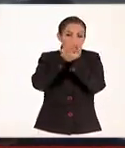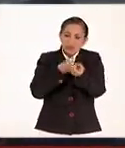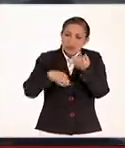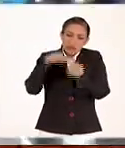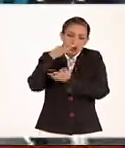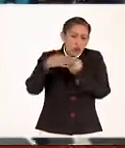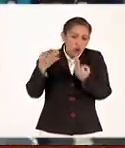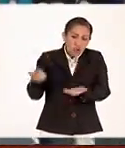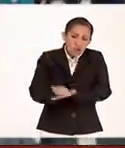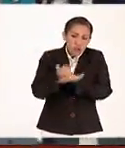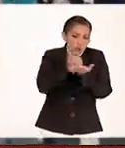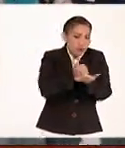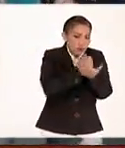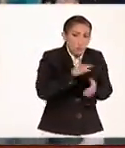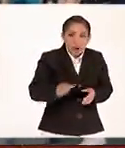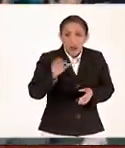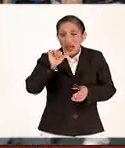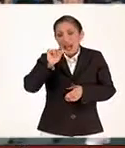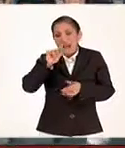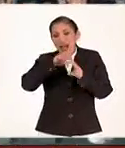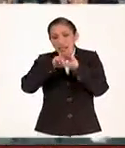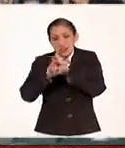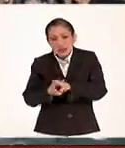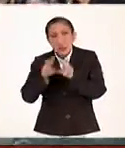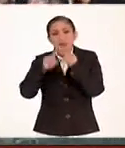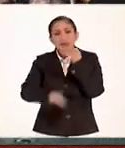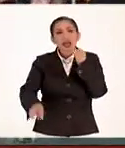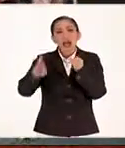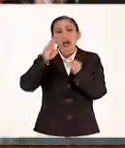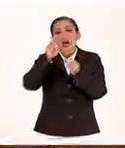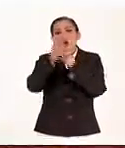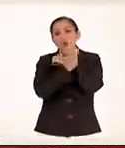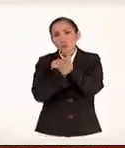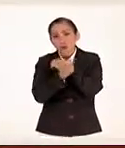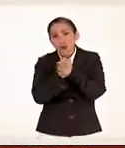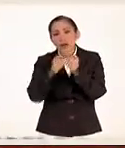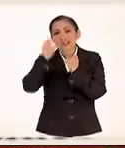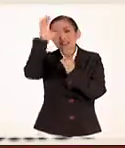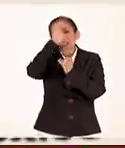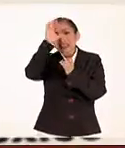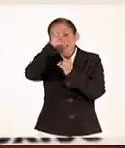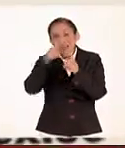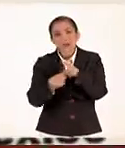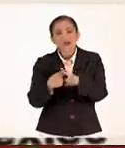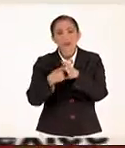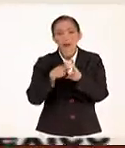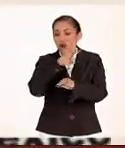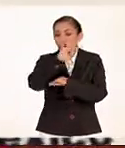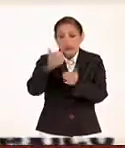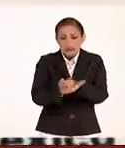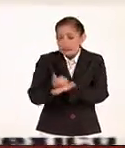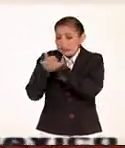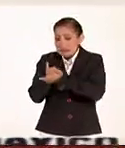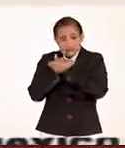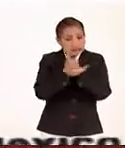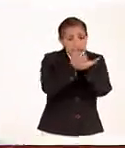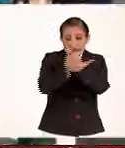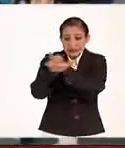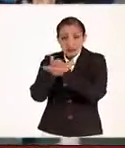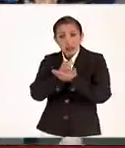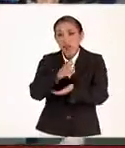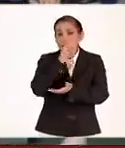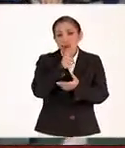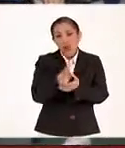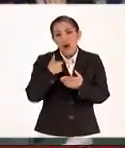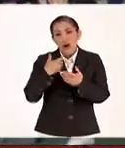todos porque son de astronomía robótica matemática ciencia entonces entre todos nos ayudamos y pues vamos